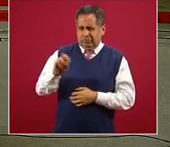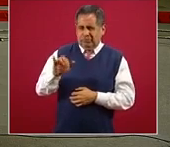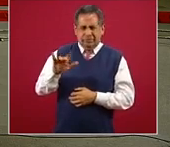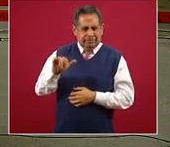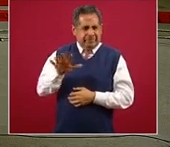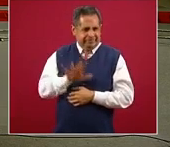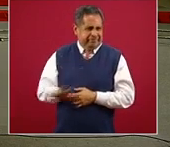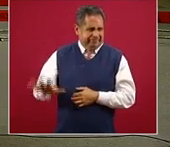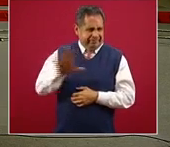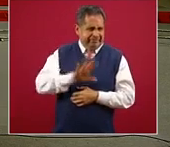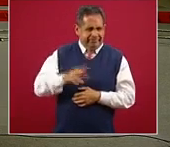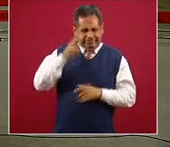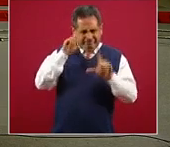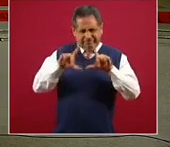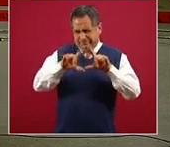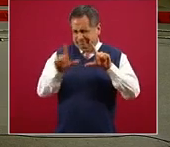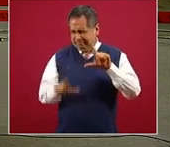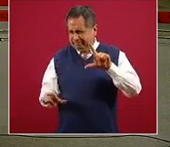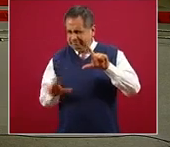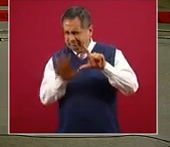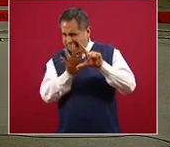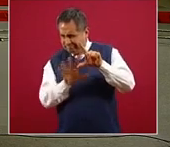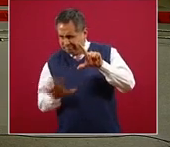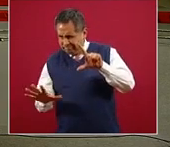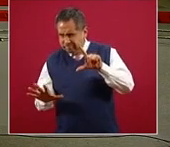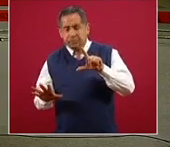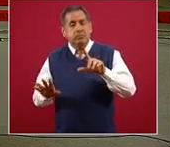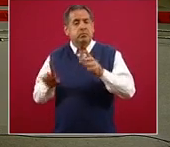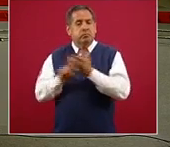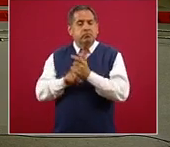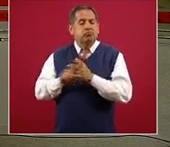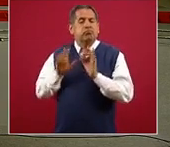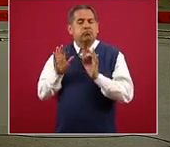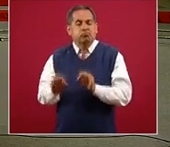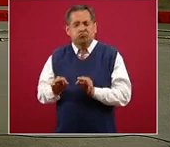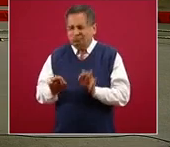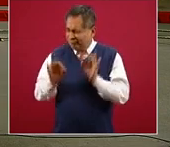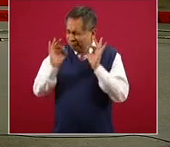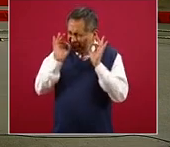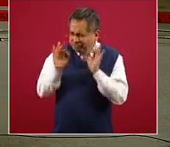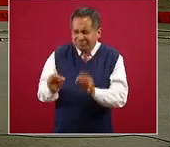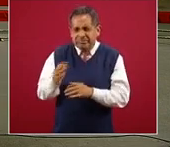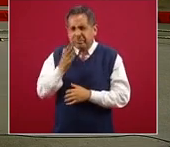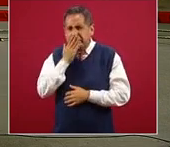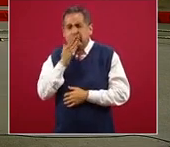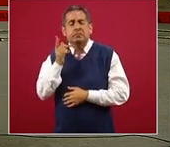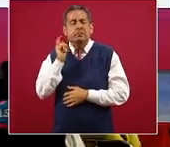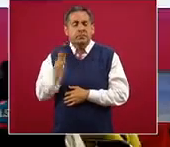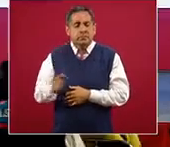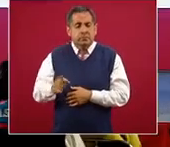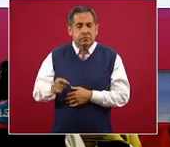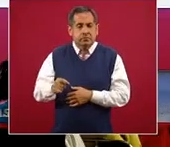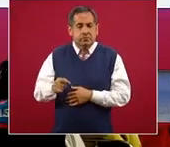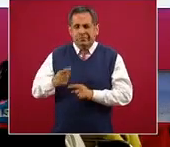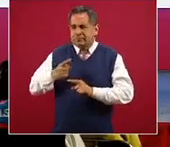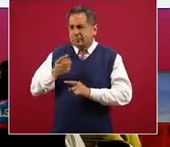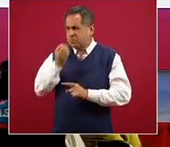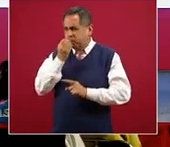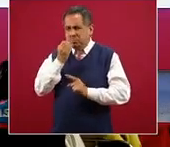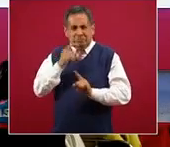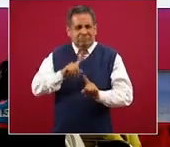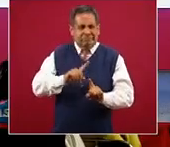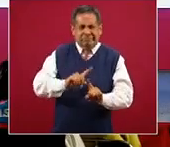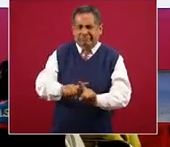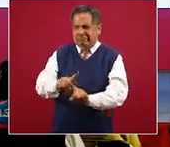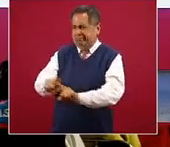civilización mesoamericana, ha sido esta combinación extraordinaria de la diversidad